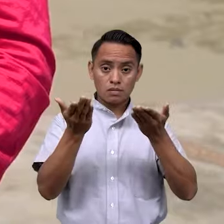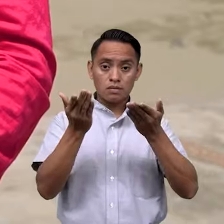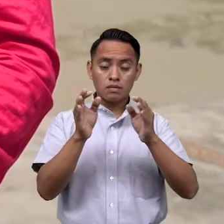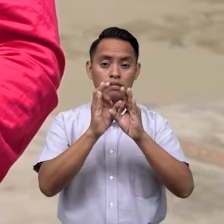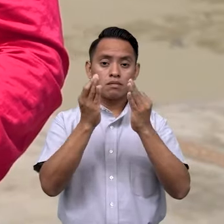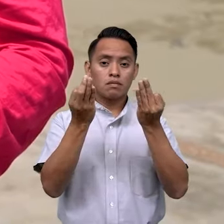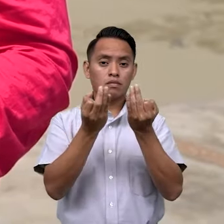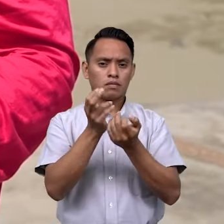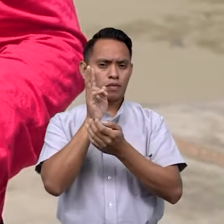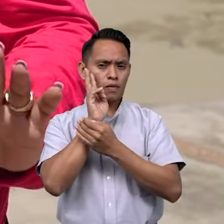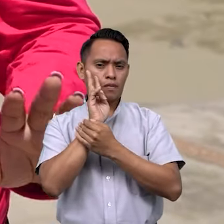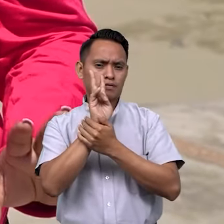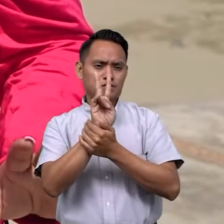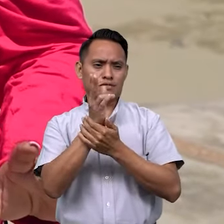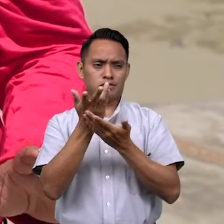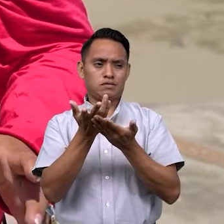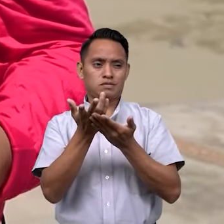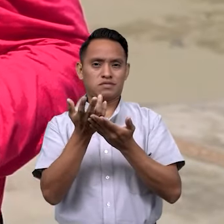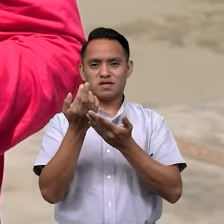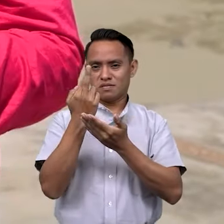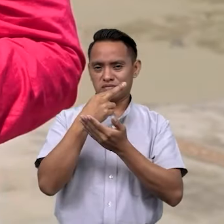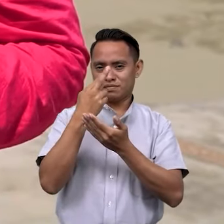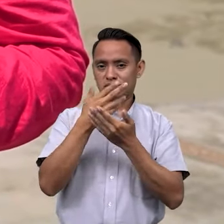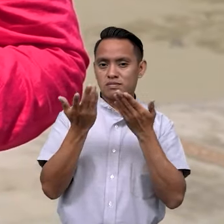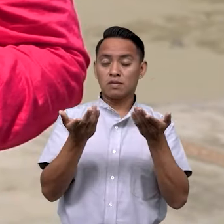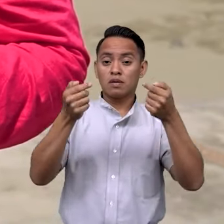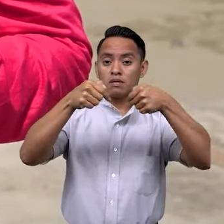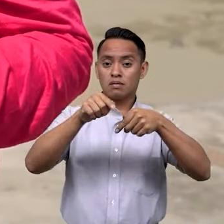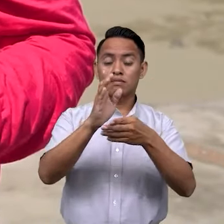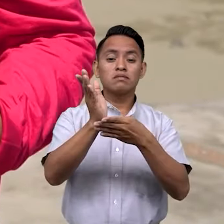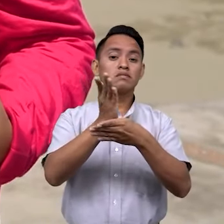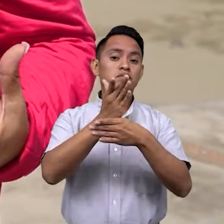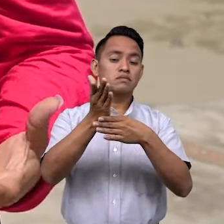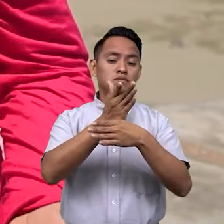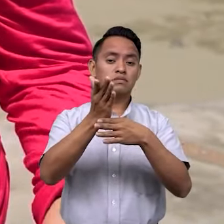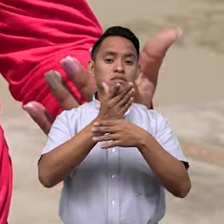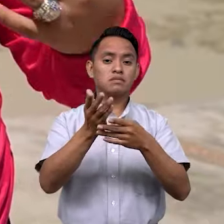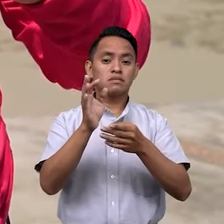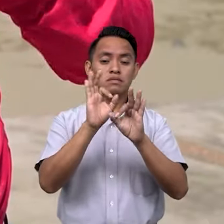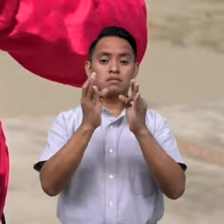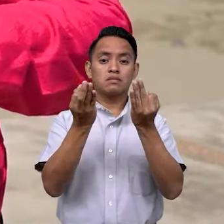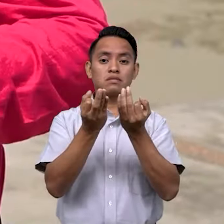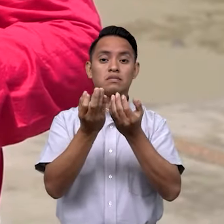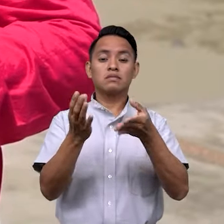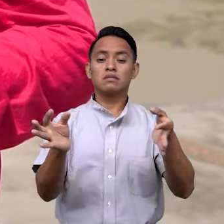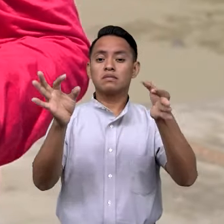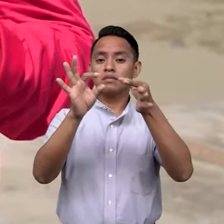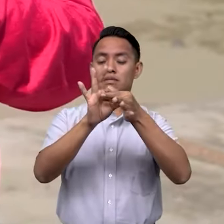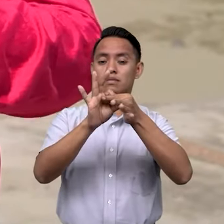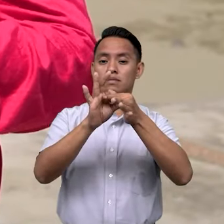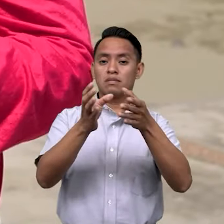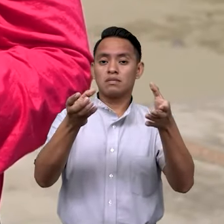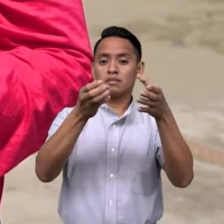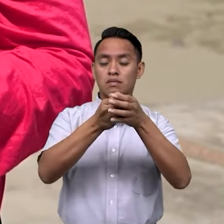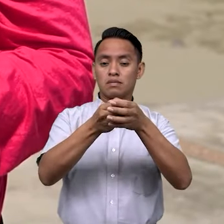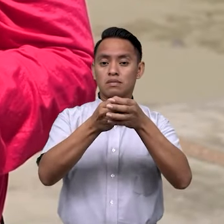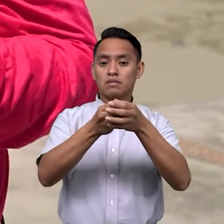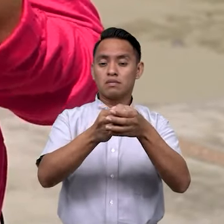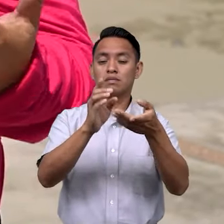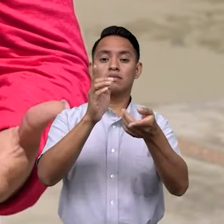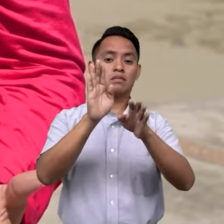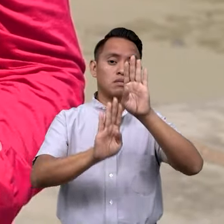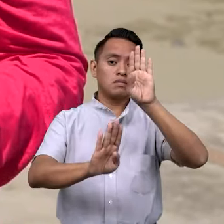nuestras familias lo miraban como algo que no es conmigo. Sin embargo, ahora nosotros podemos notar que nuestra familia está inmersa que son parte de